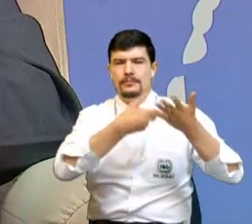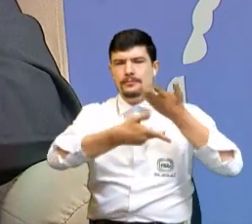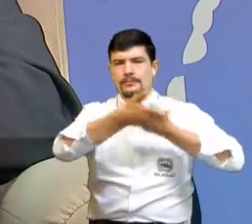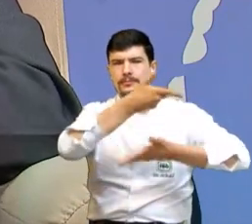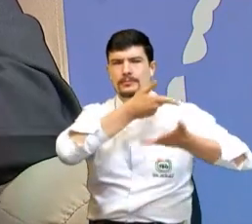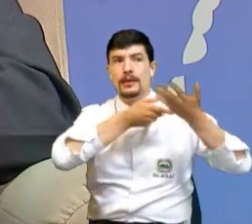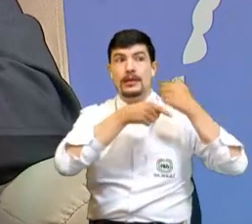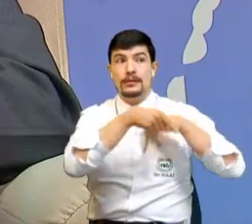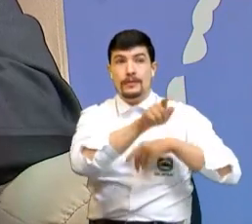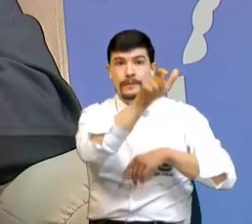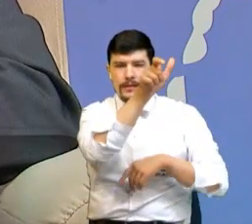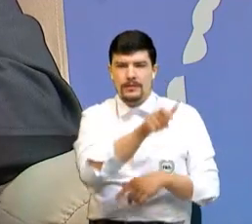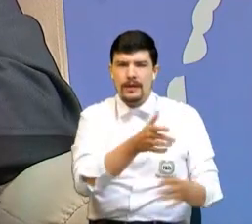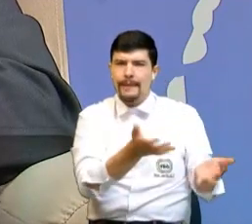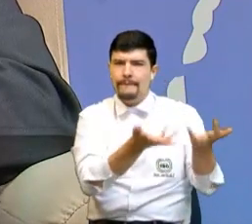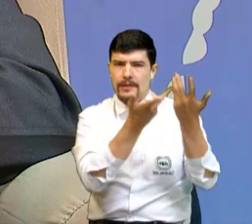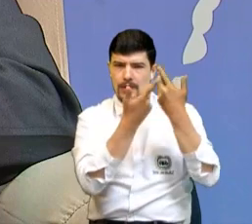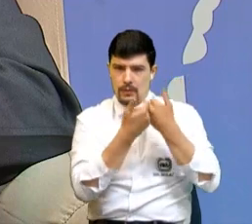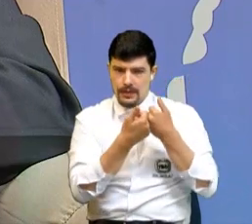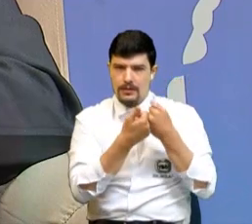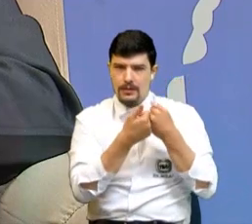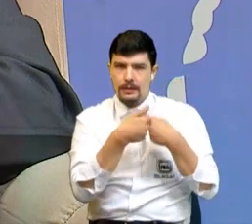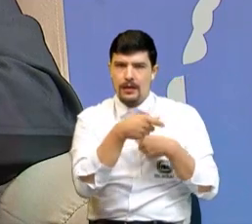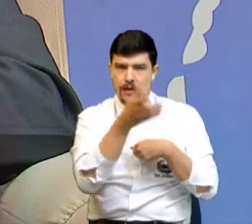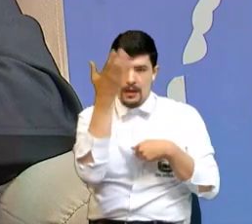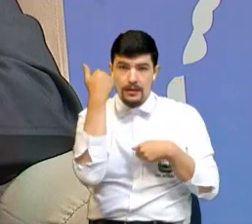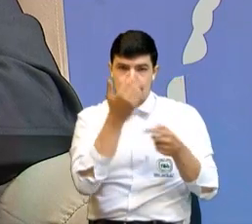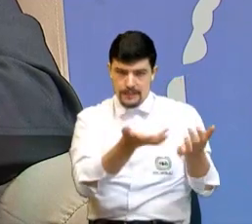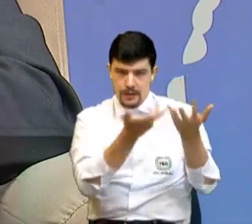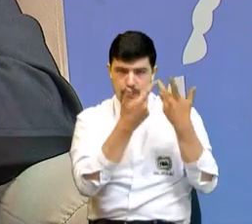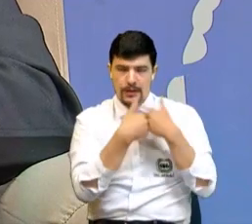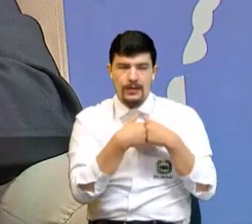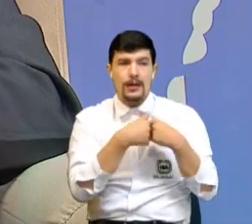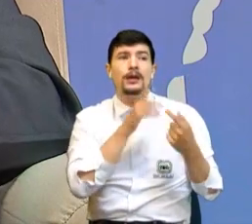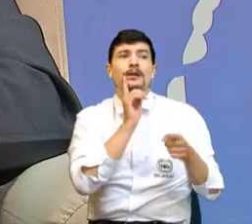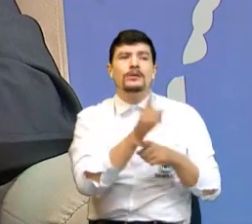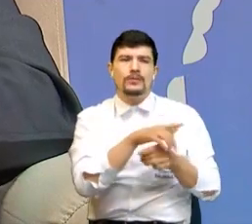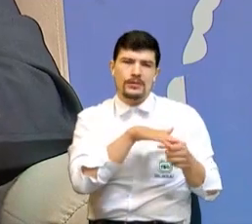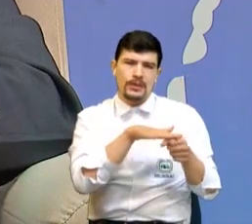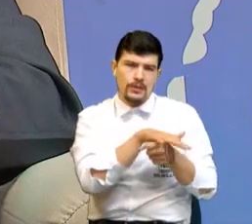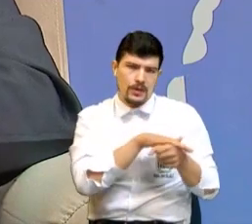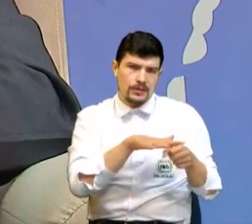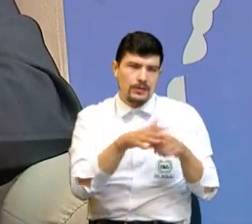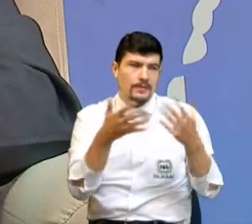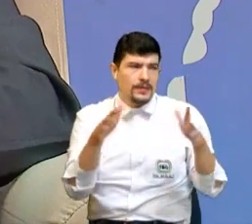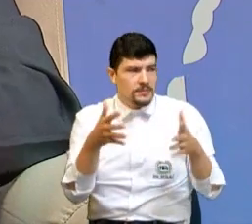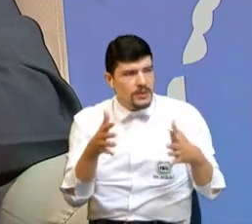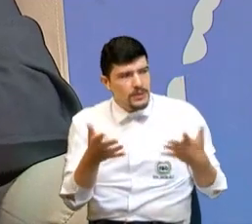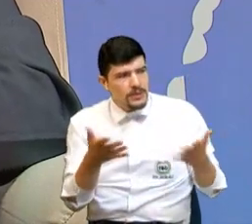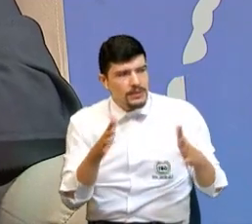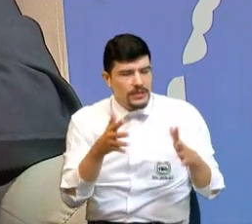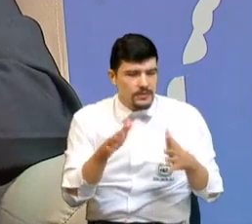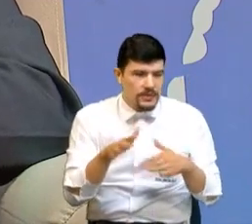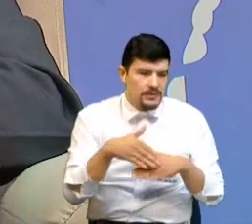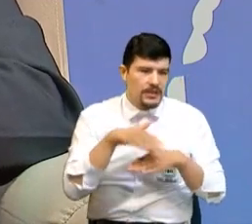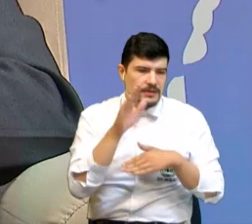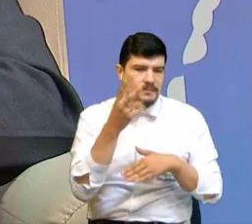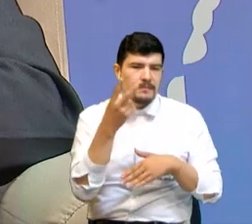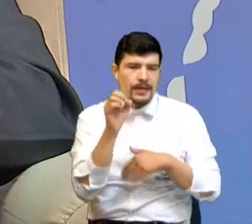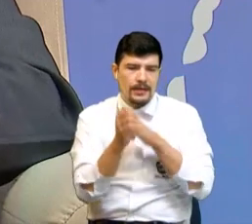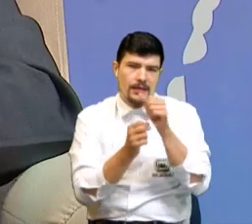él me manifestó pues que los hechos sucedieron alrededor o pasado los 20